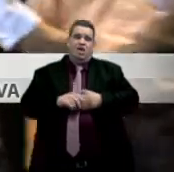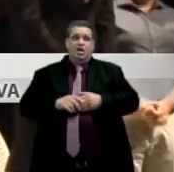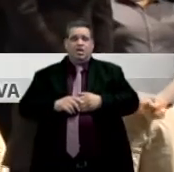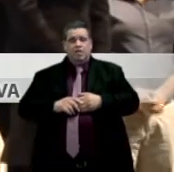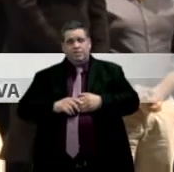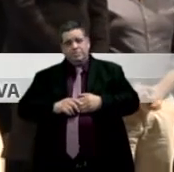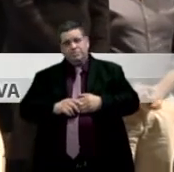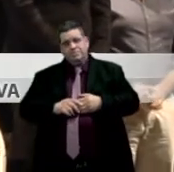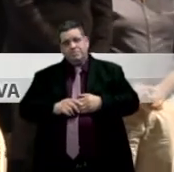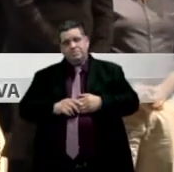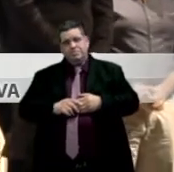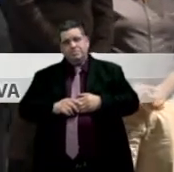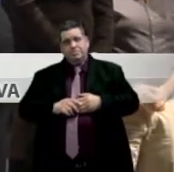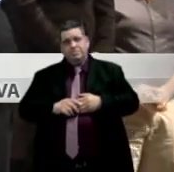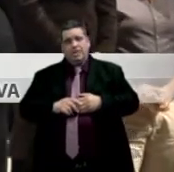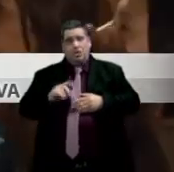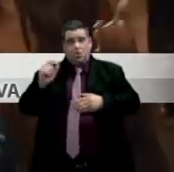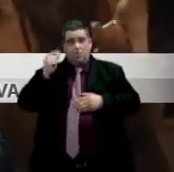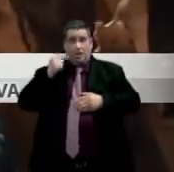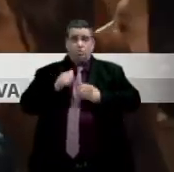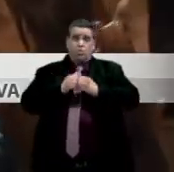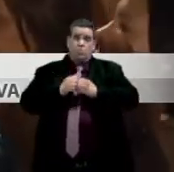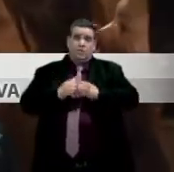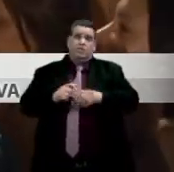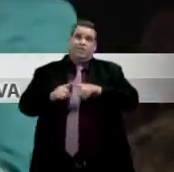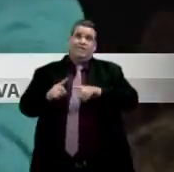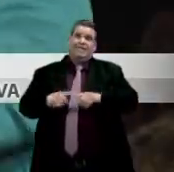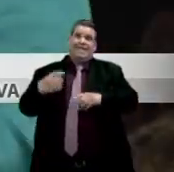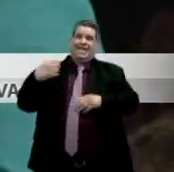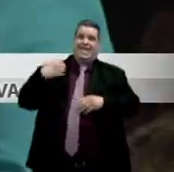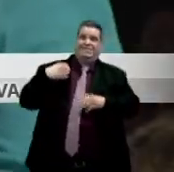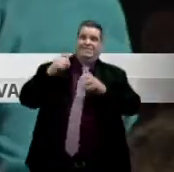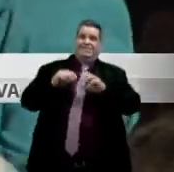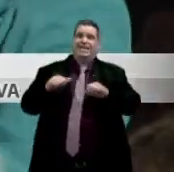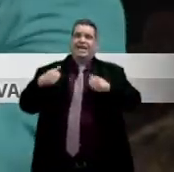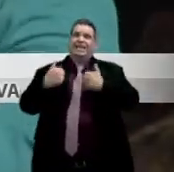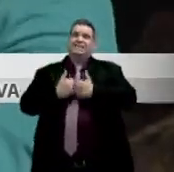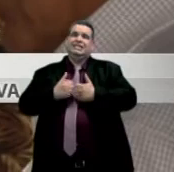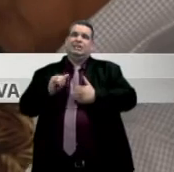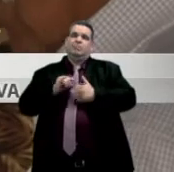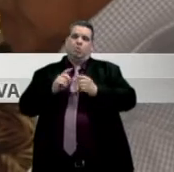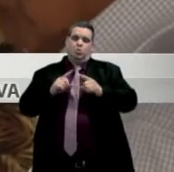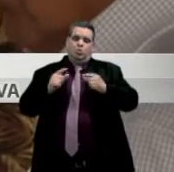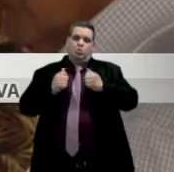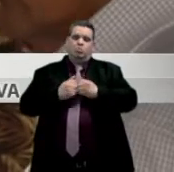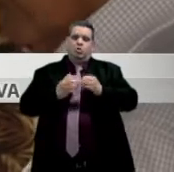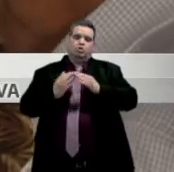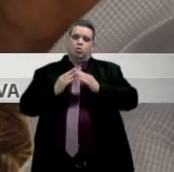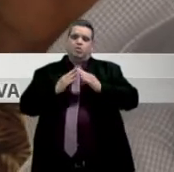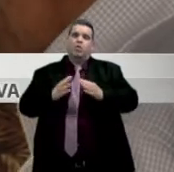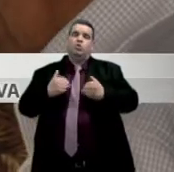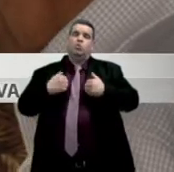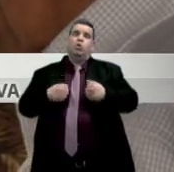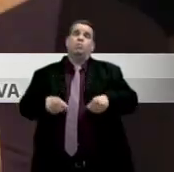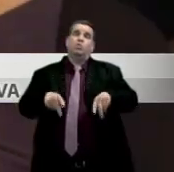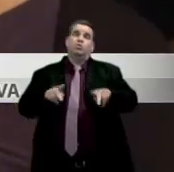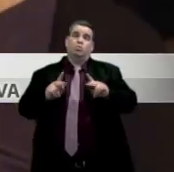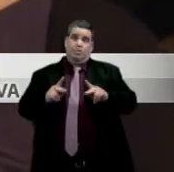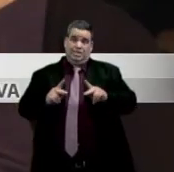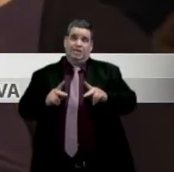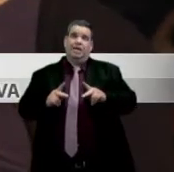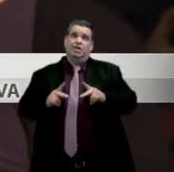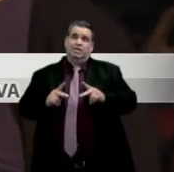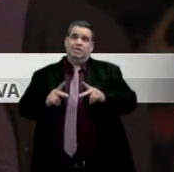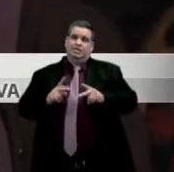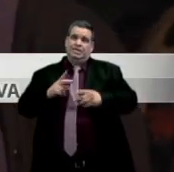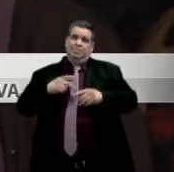El primer ejecutivo estuvo acompañado de diferentes jefes de agencia y además de un grupo de ciudadanos que tuvieron la oportunidad de plantear